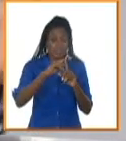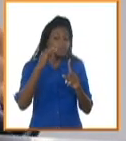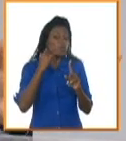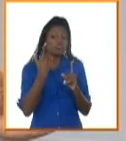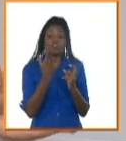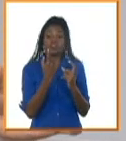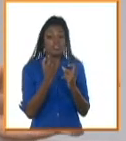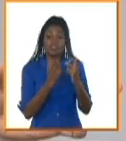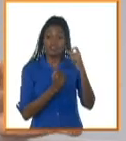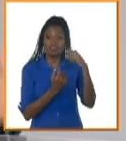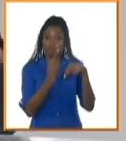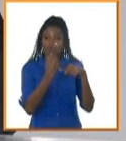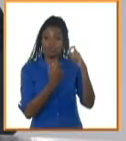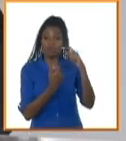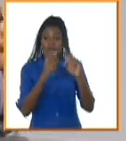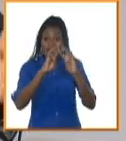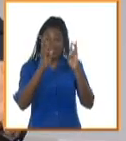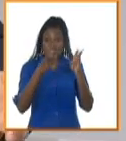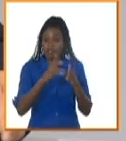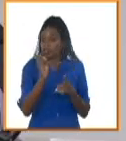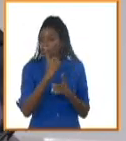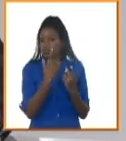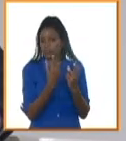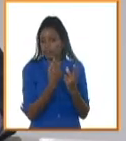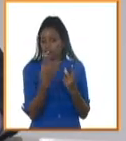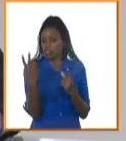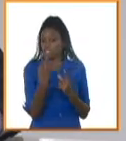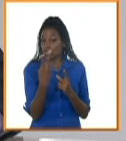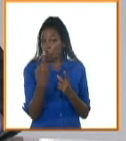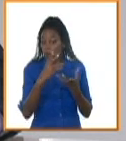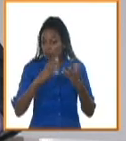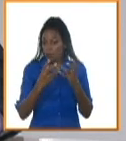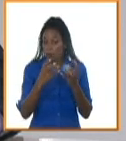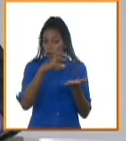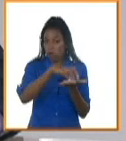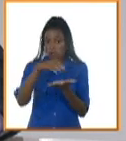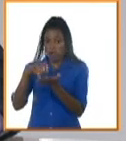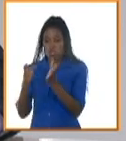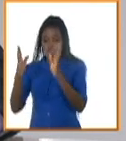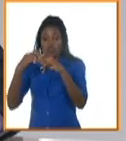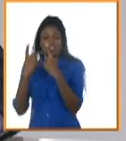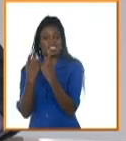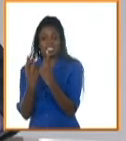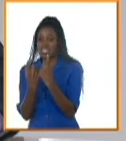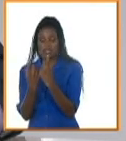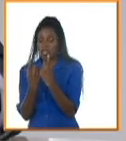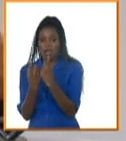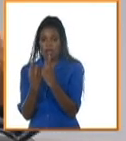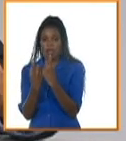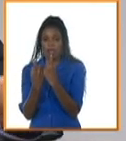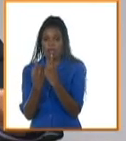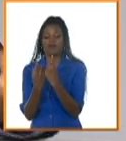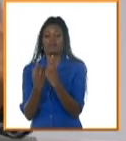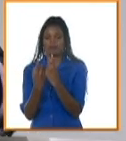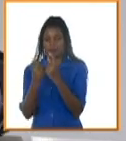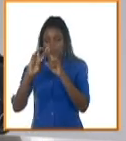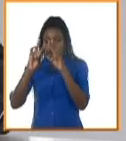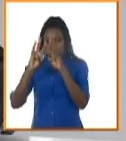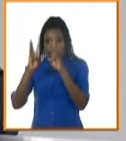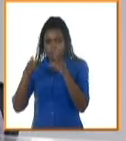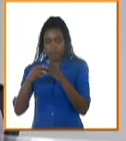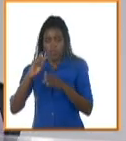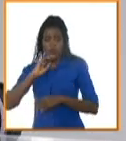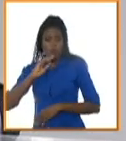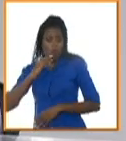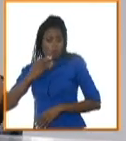decía que una de las potencialidades de las dos plataformas que no utilizan la misma la misma vía de acceso como la población también